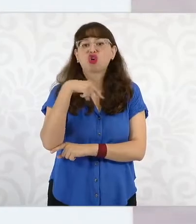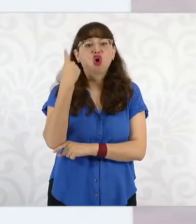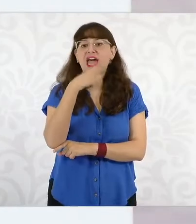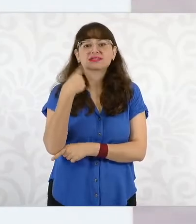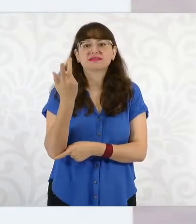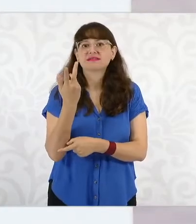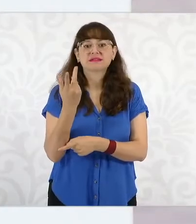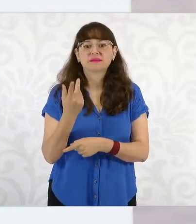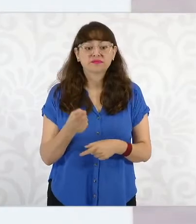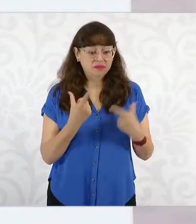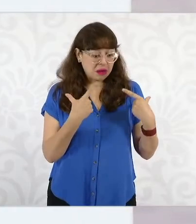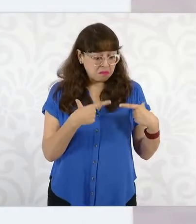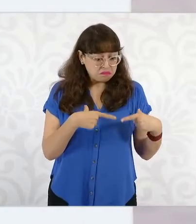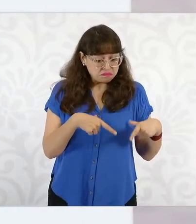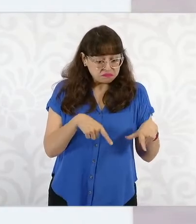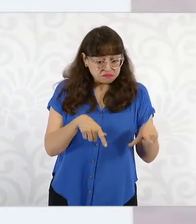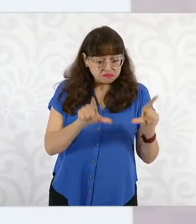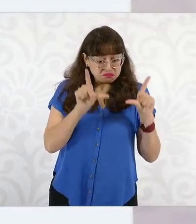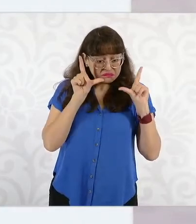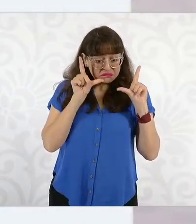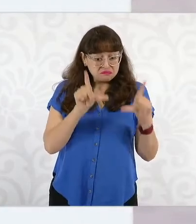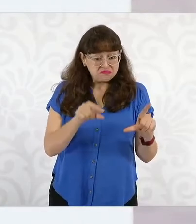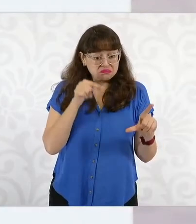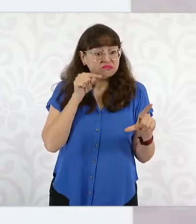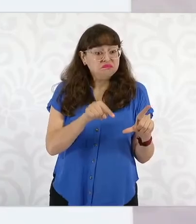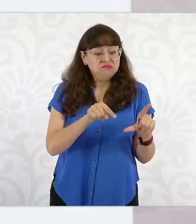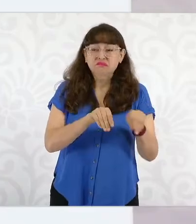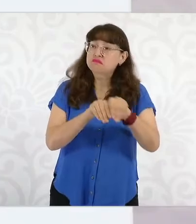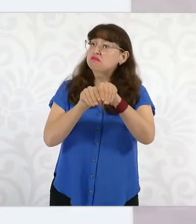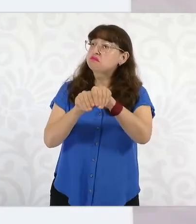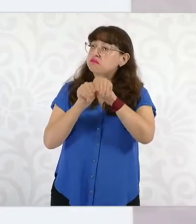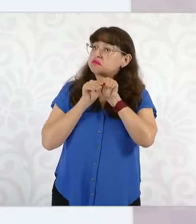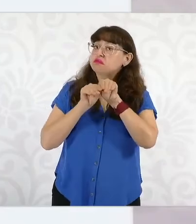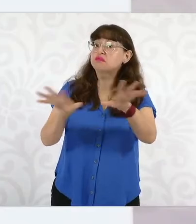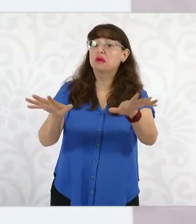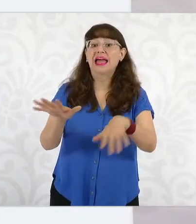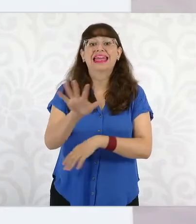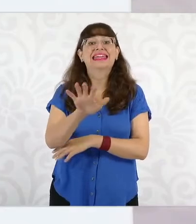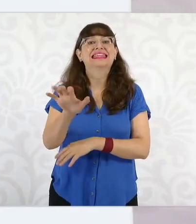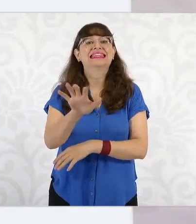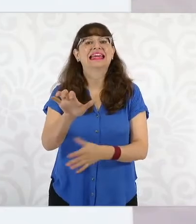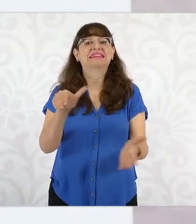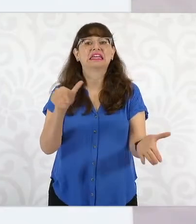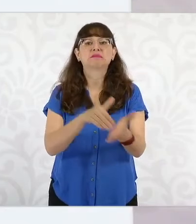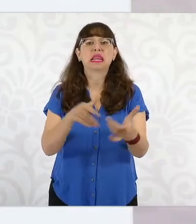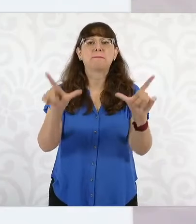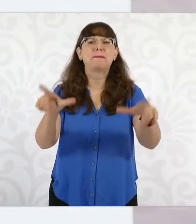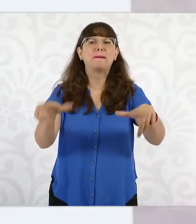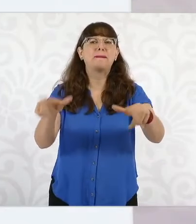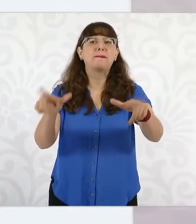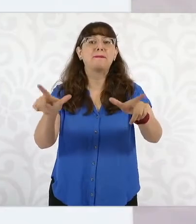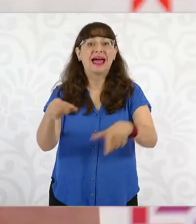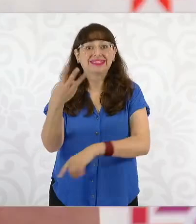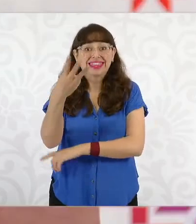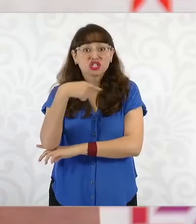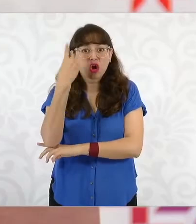convertir una nota que consideraron que era factible de promover en 500,000 publicaciones en 3